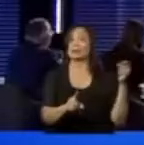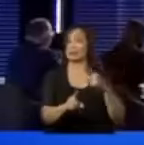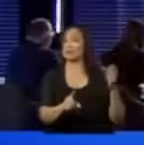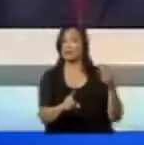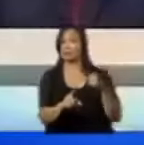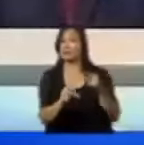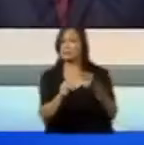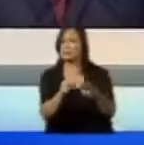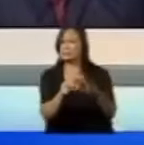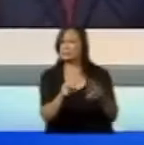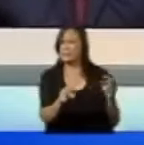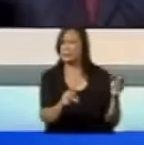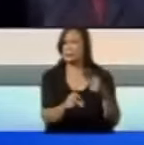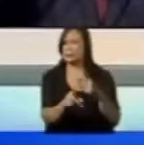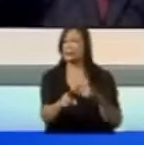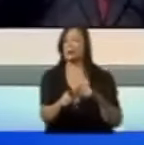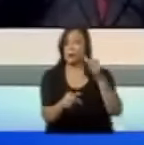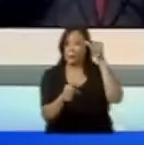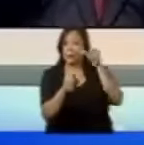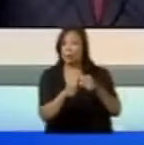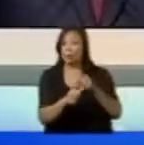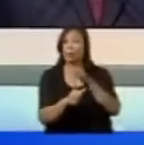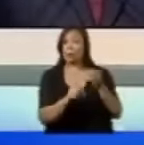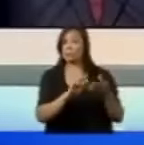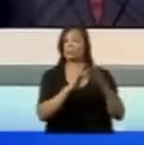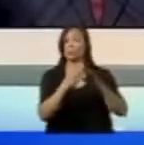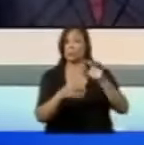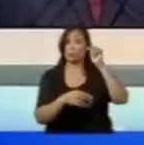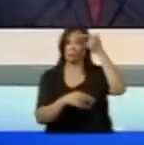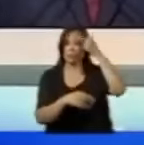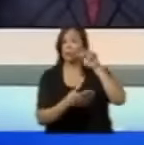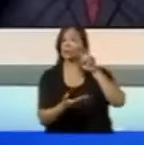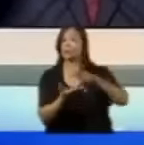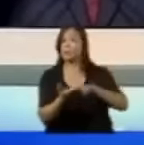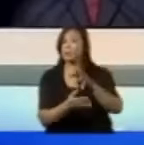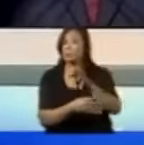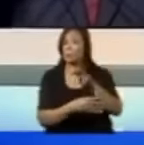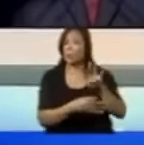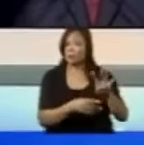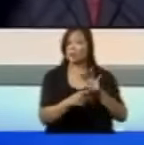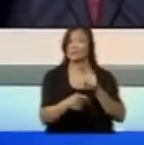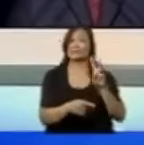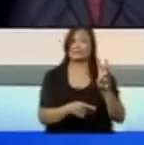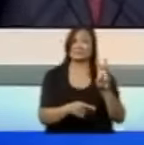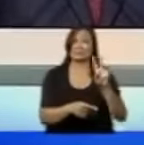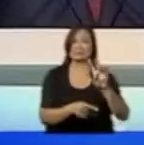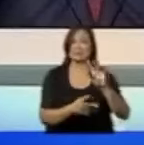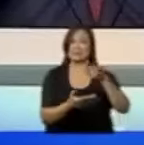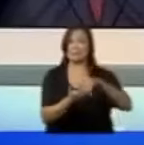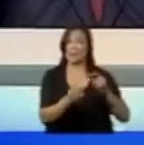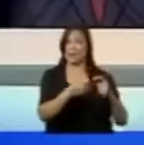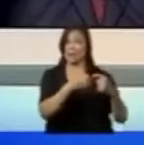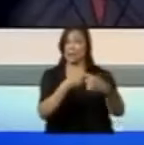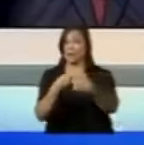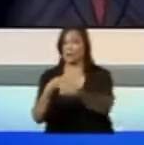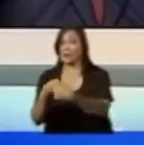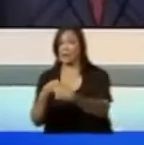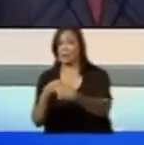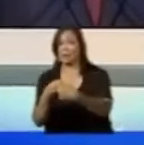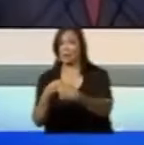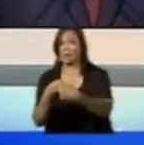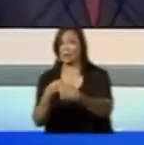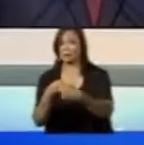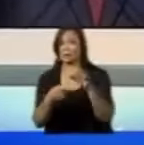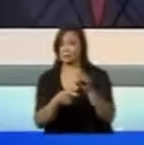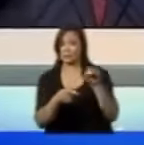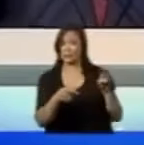réplica, muy breve. Adelante. Recordar que cuando llegamos al gobierno en el 2004 había solamente 67.000 afiliados al régimen de la